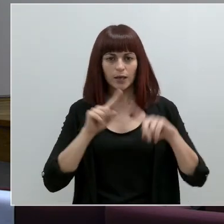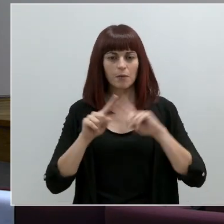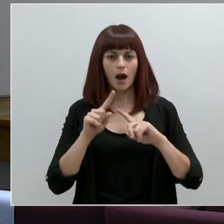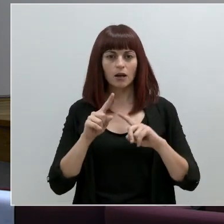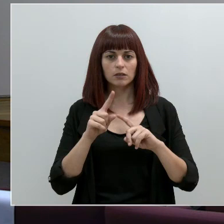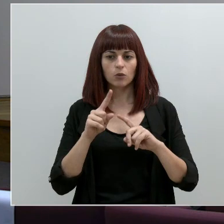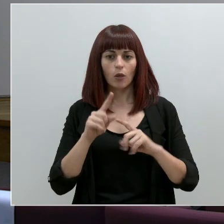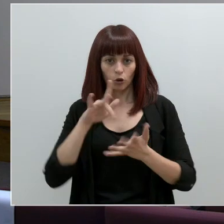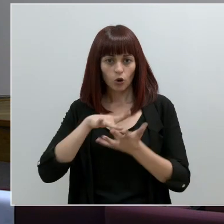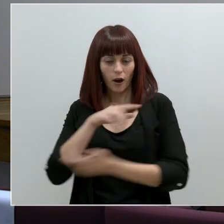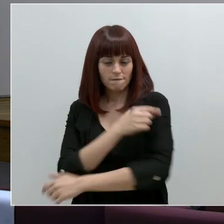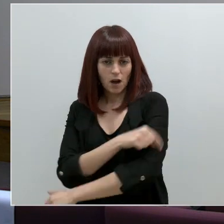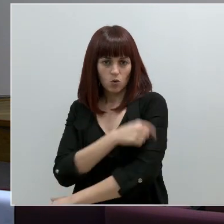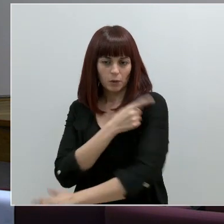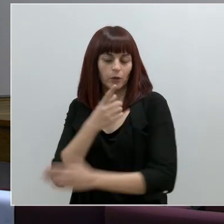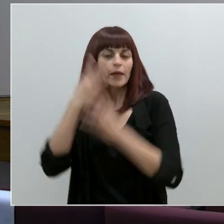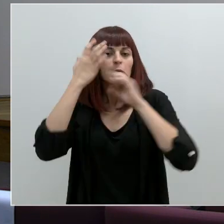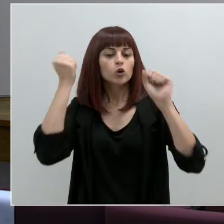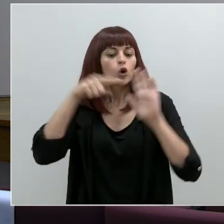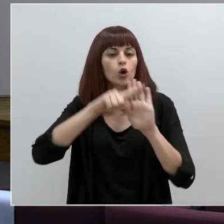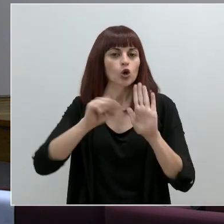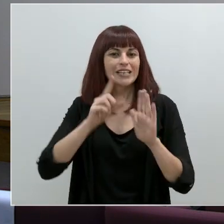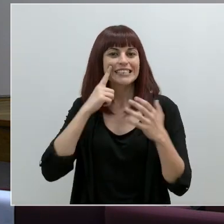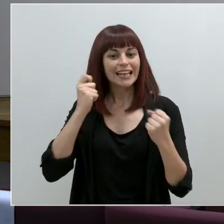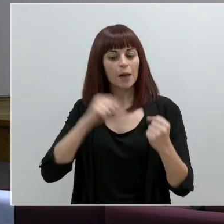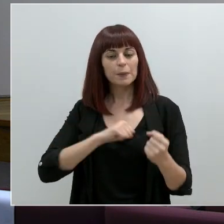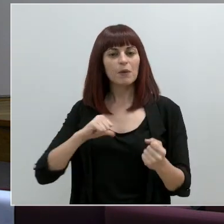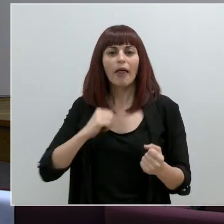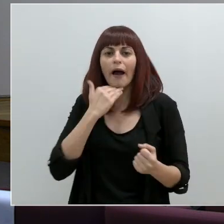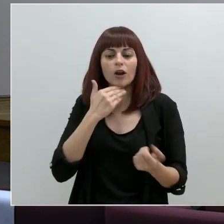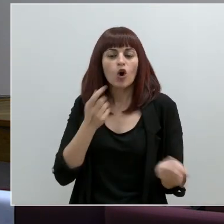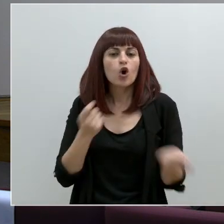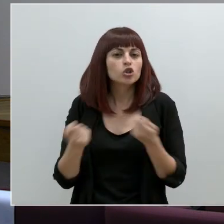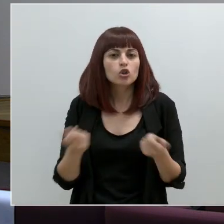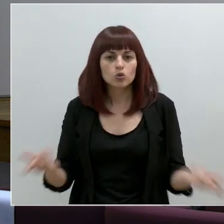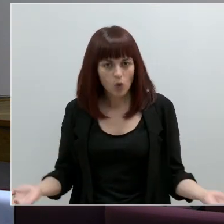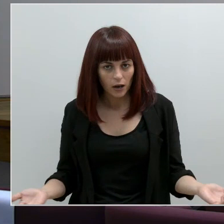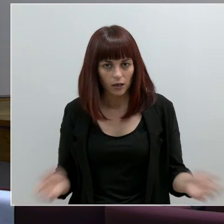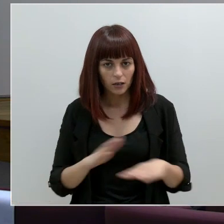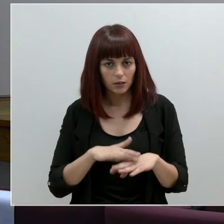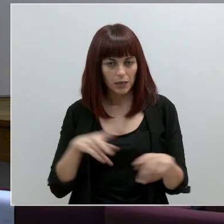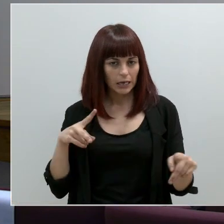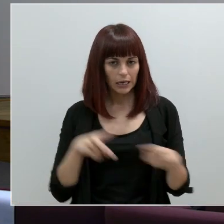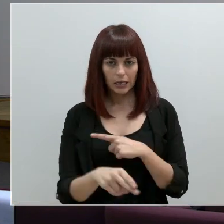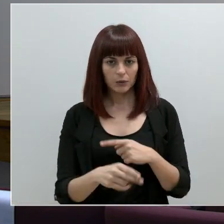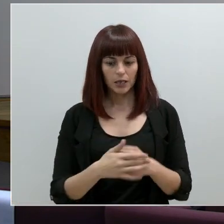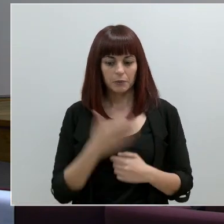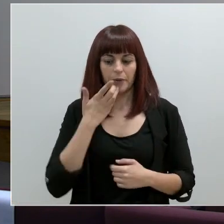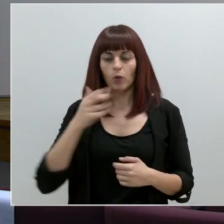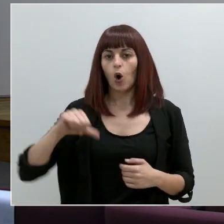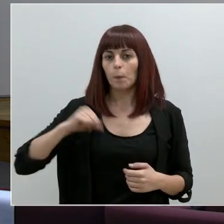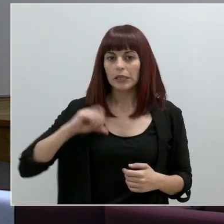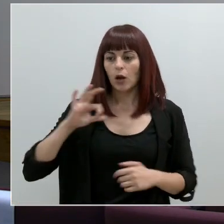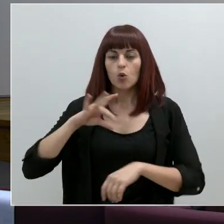o vacunación ajena al protocolo en la sanidad privada, ¿no? ¿Qué controles hay para evitar que en un hospital, en